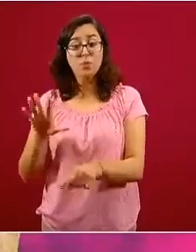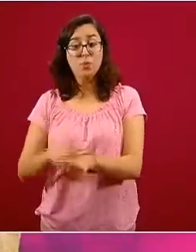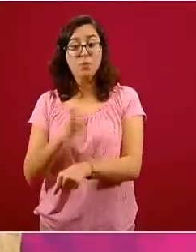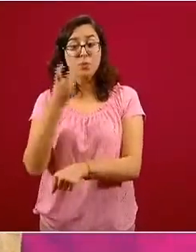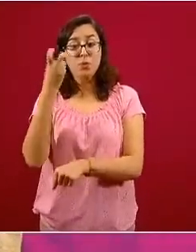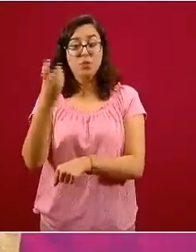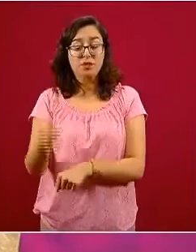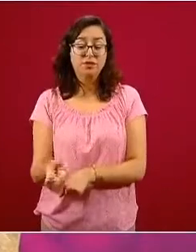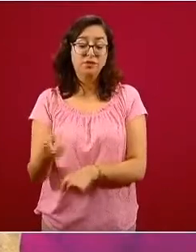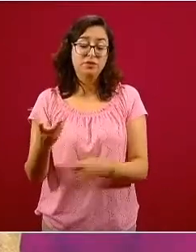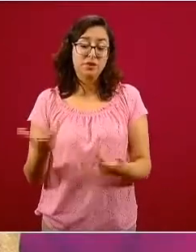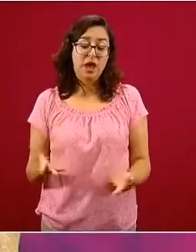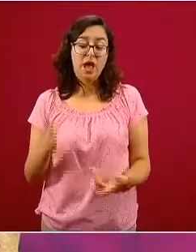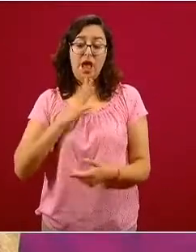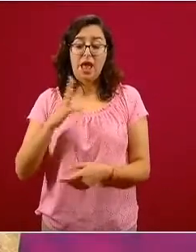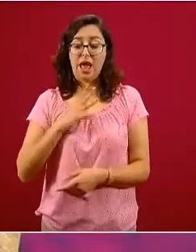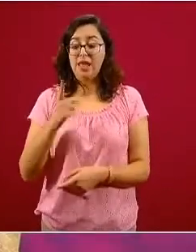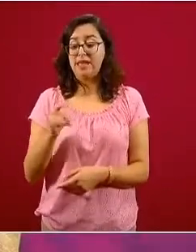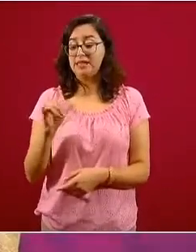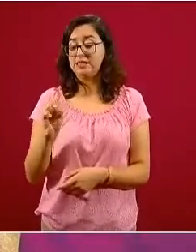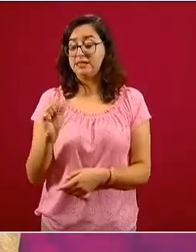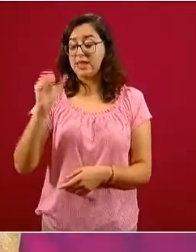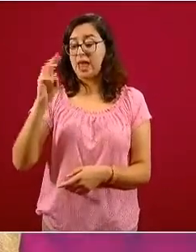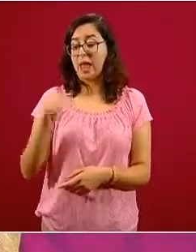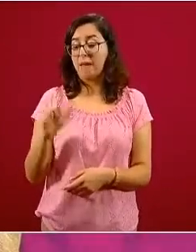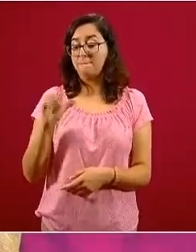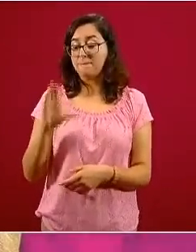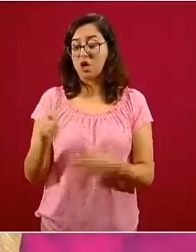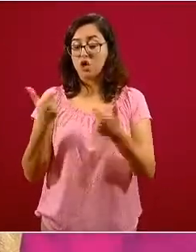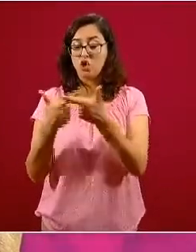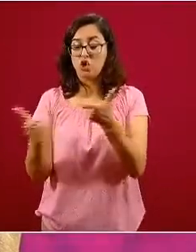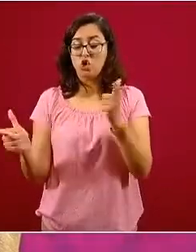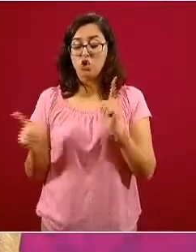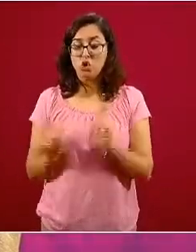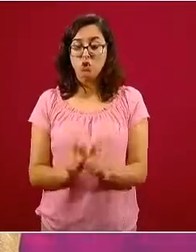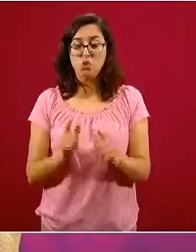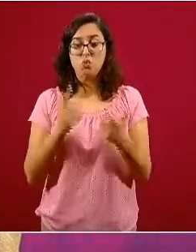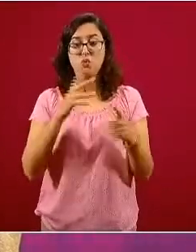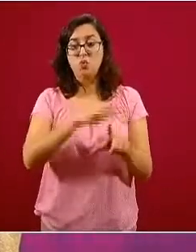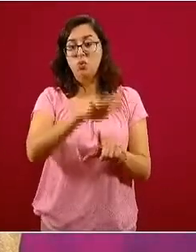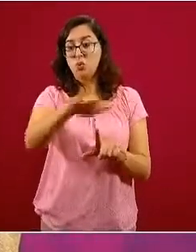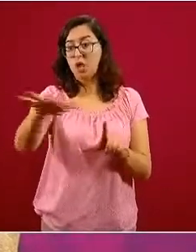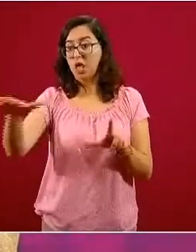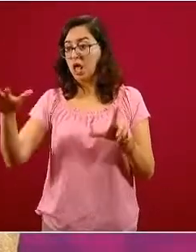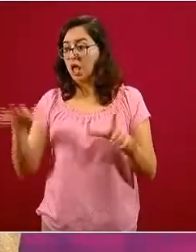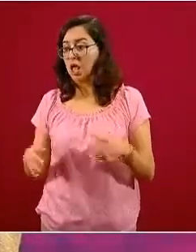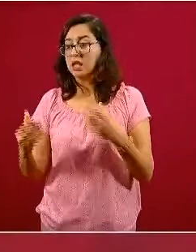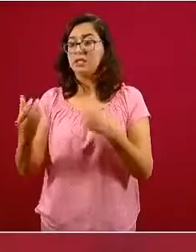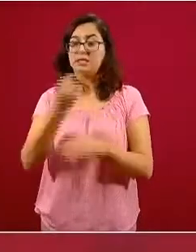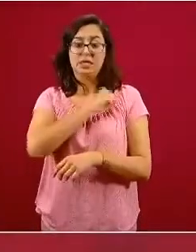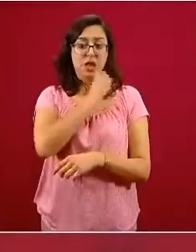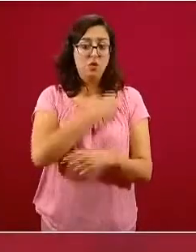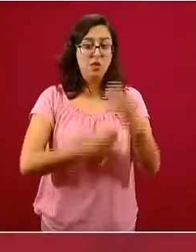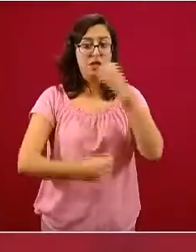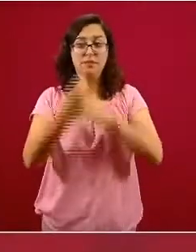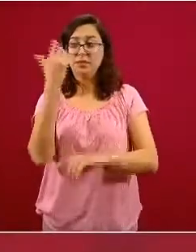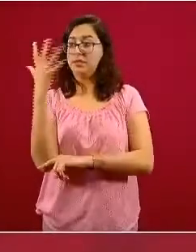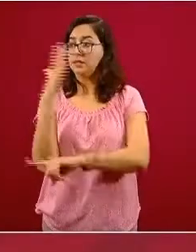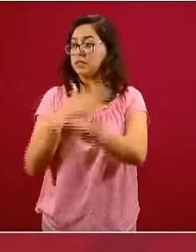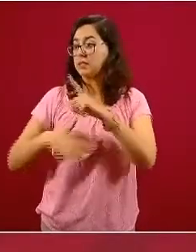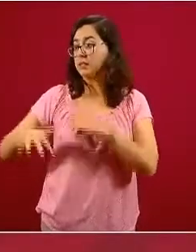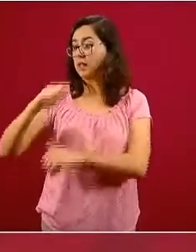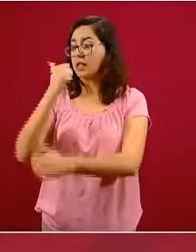el GISAMAC, Grupo Intersectorial de Salud, Alimentación, Medio Ambiente y Competitividad, que es el grupo